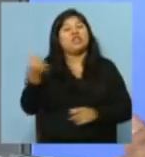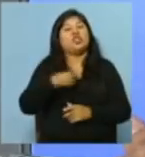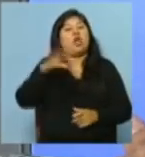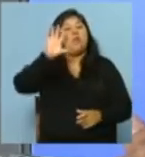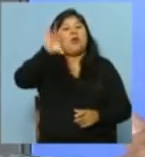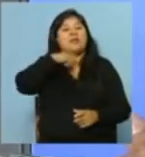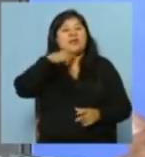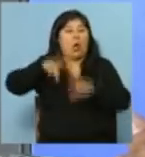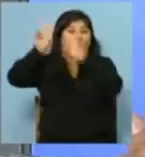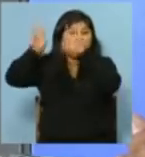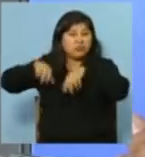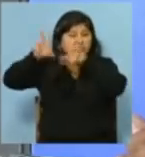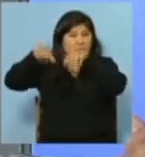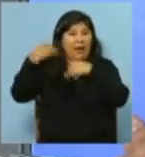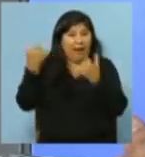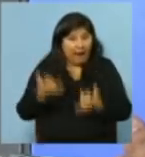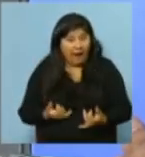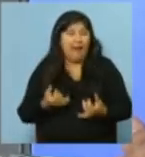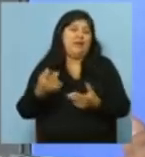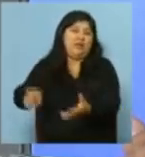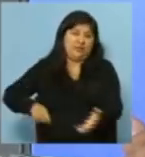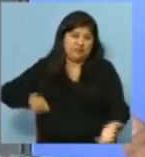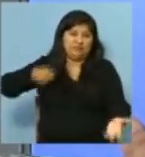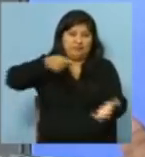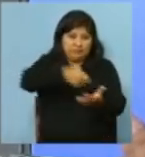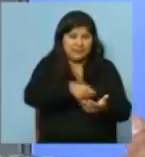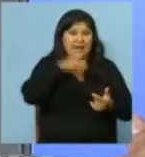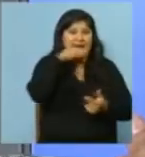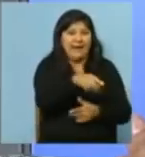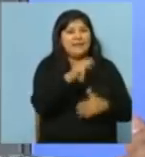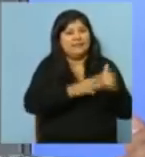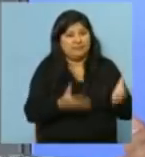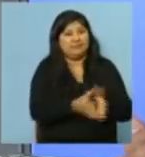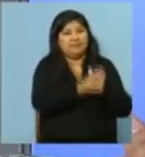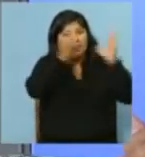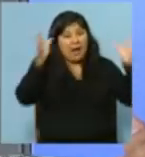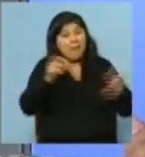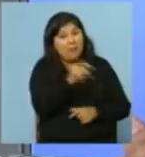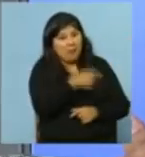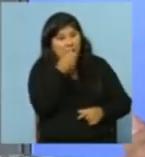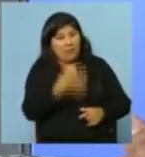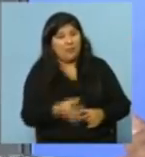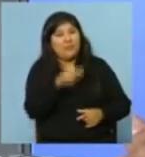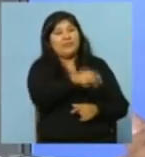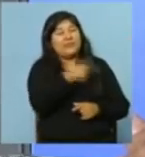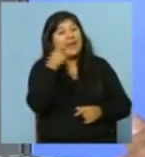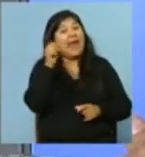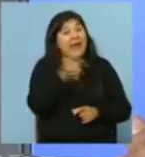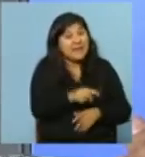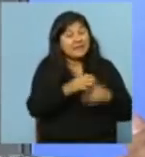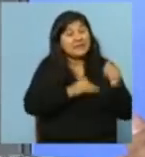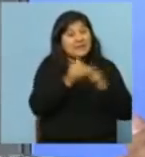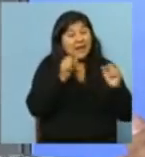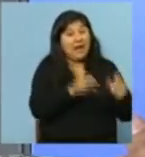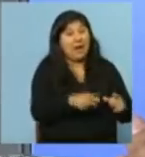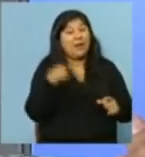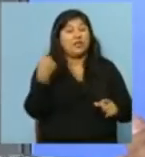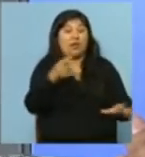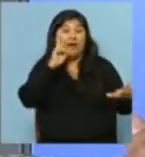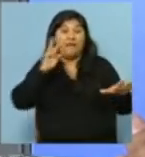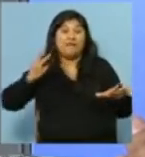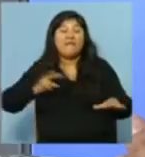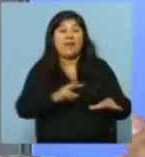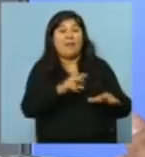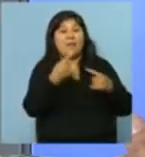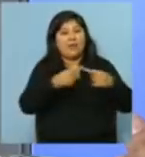puesto en esta obra magnífica no que realmente y en esto también este destacar va a ser una obra que a la vista